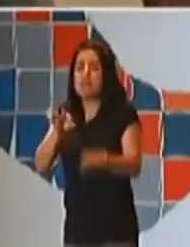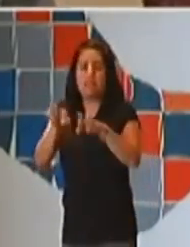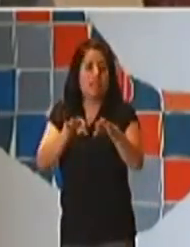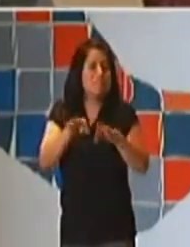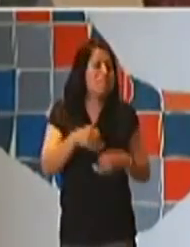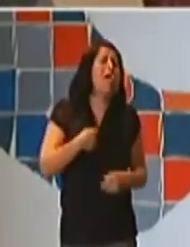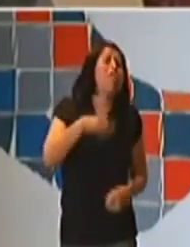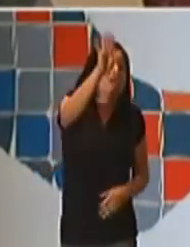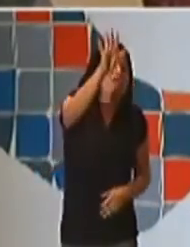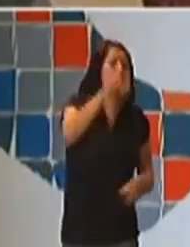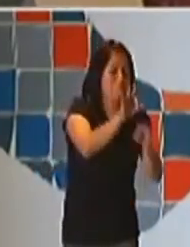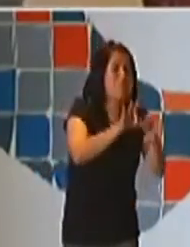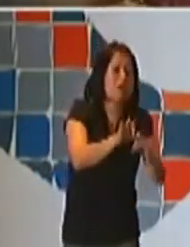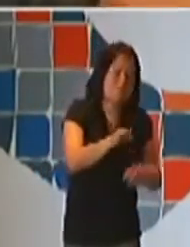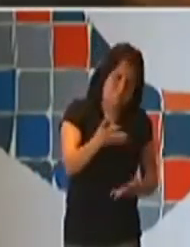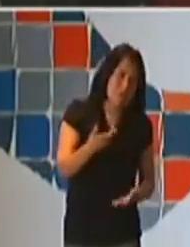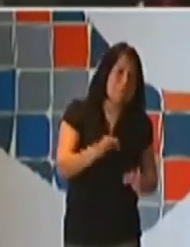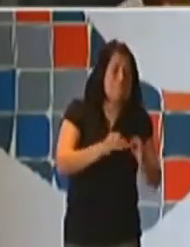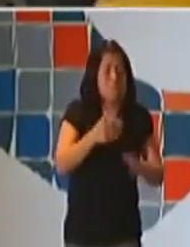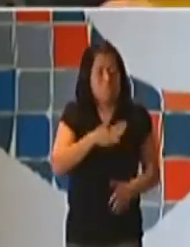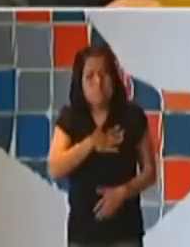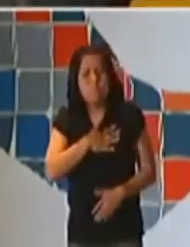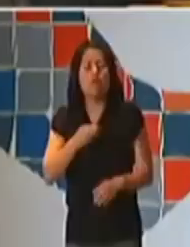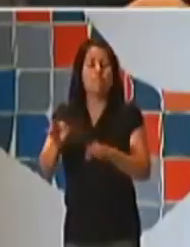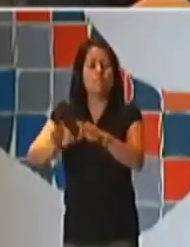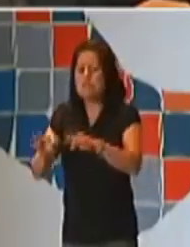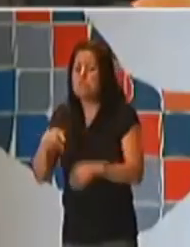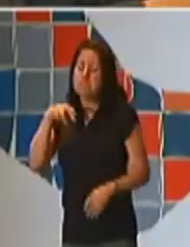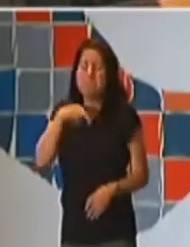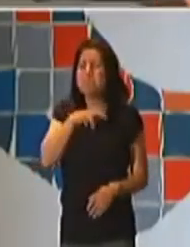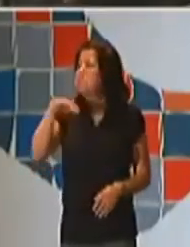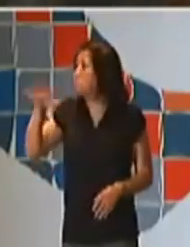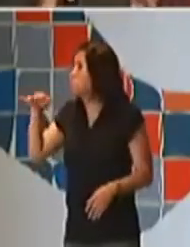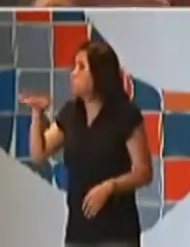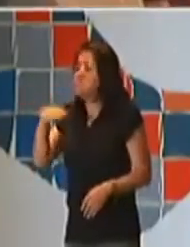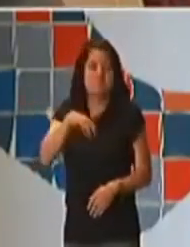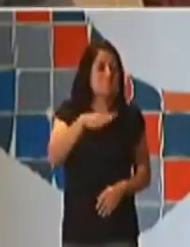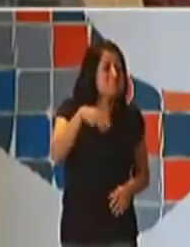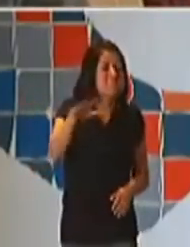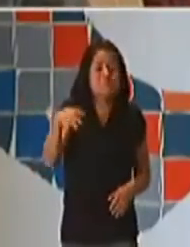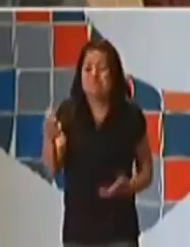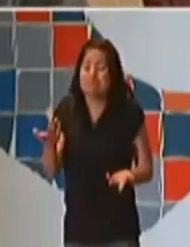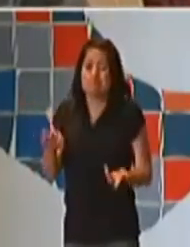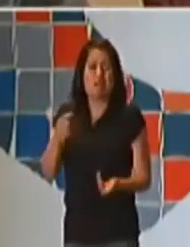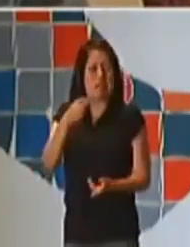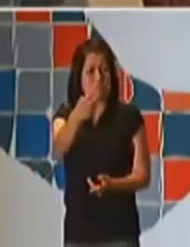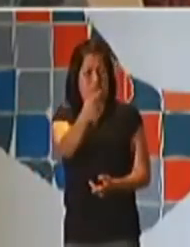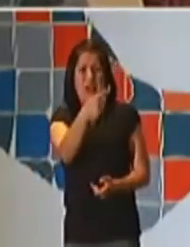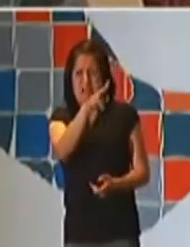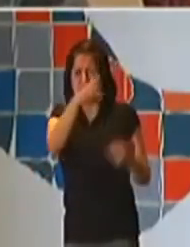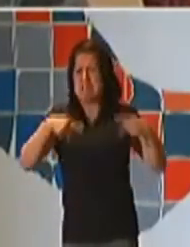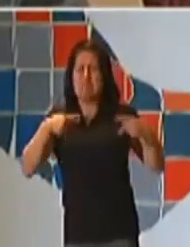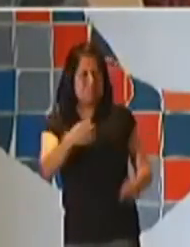tierra no había trabajo para un rojo todos le ponían mala cara se encogí de